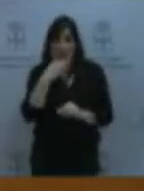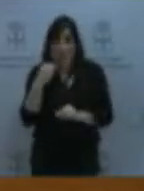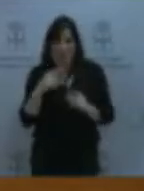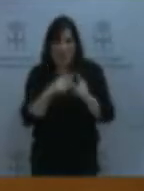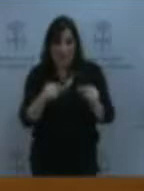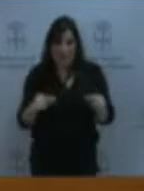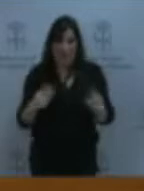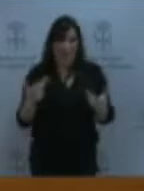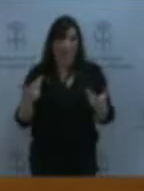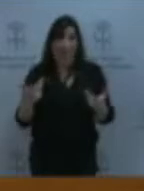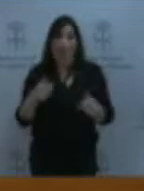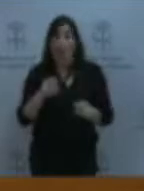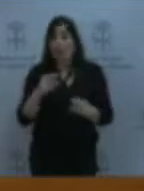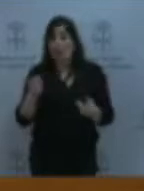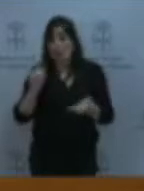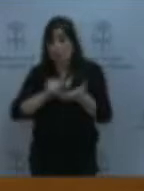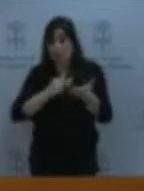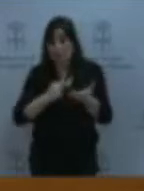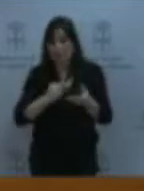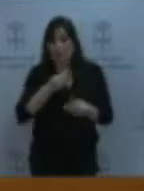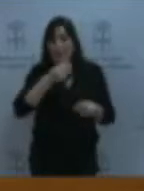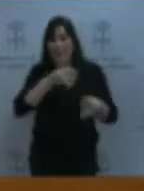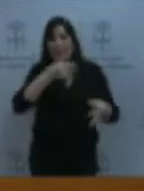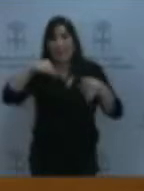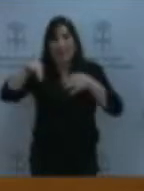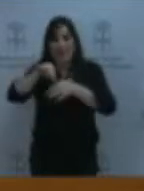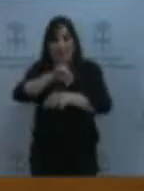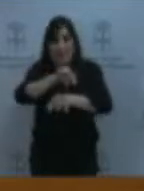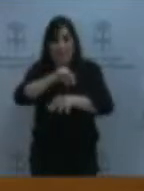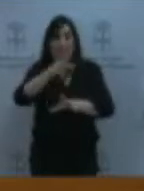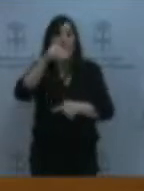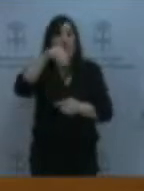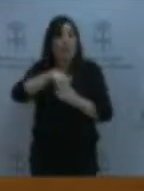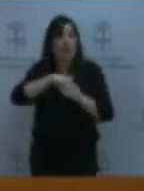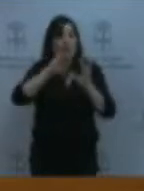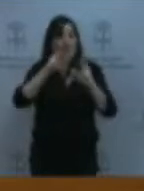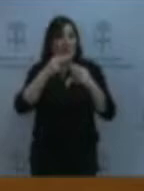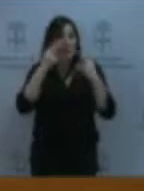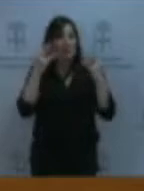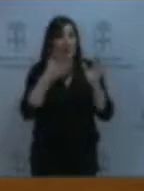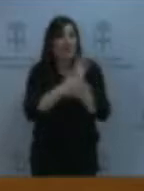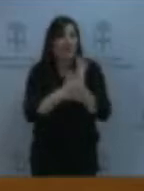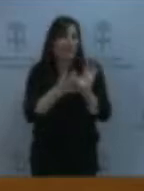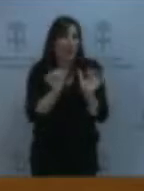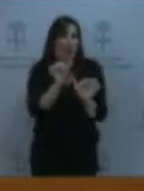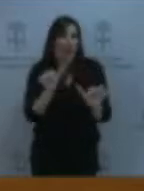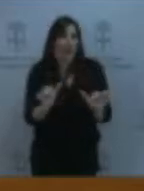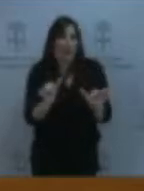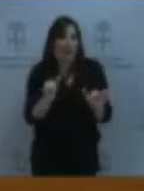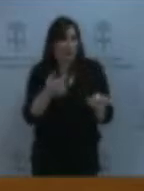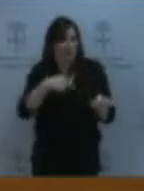parcial en las administraciones públicas serían una seria fuente, y no lo decimos con ninguna frivolidad, una seria fuente